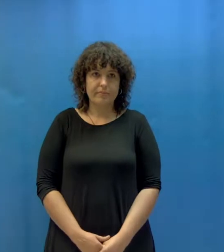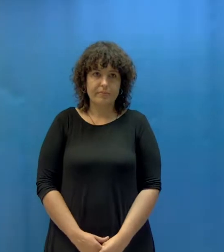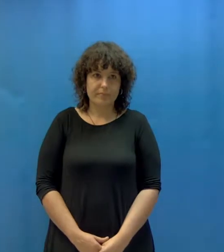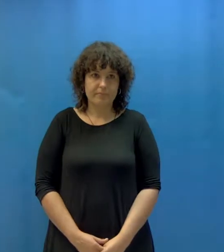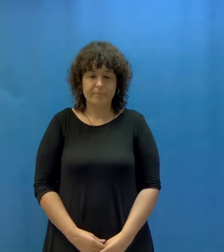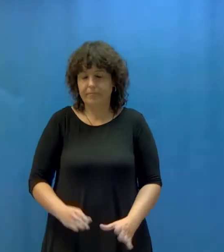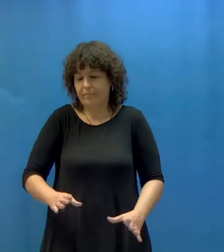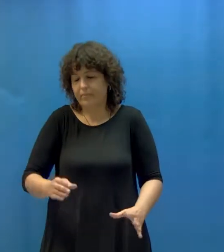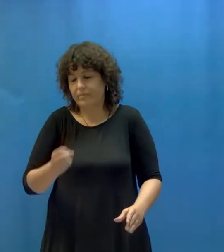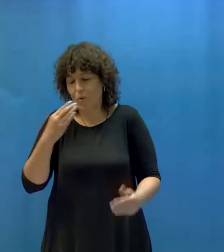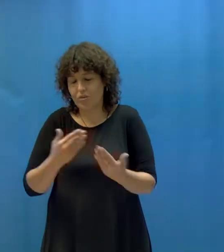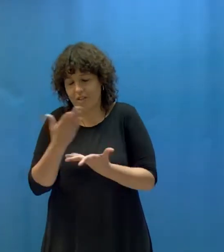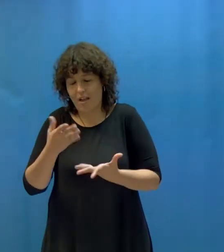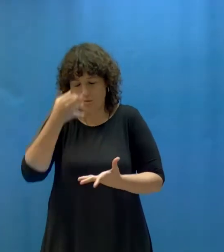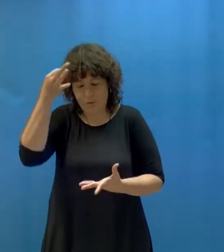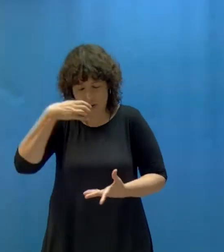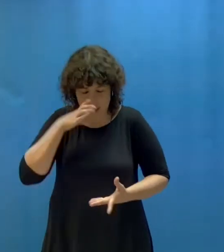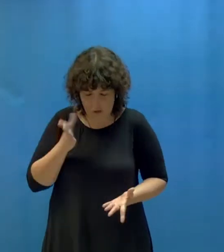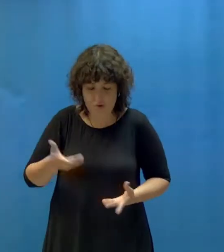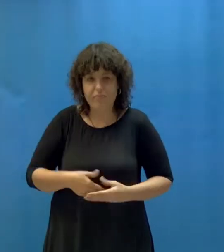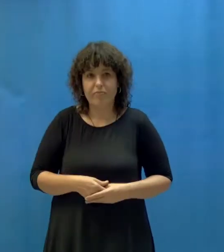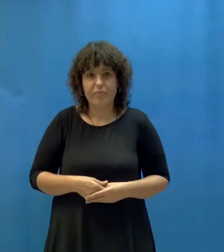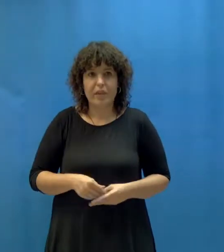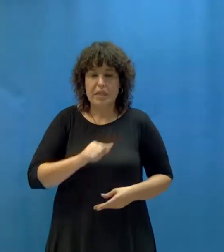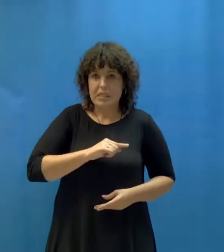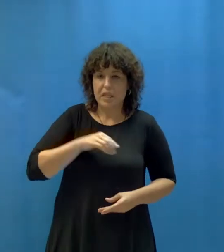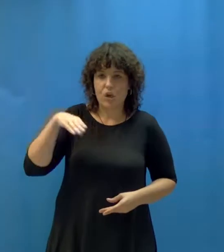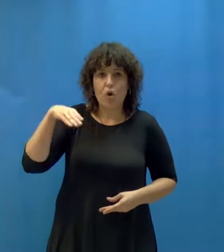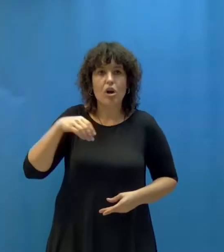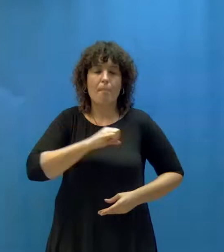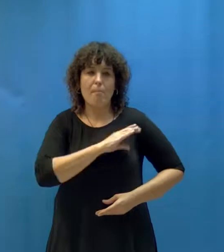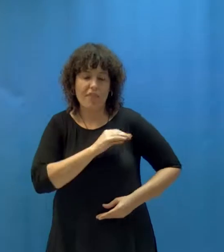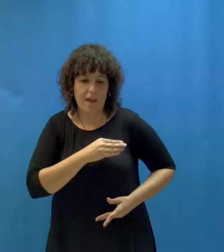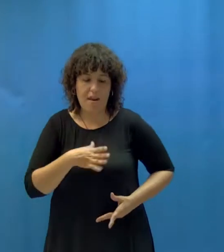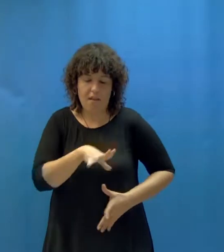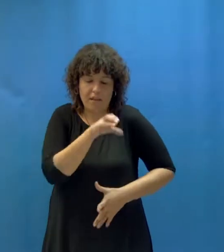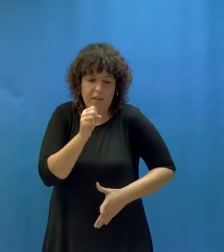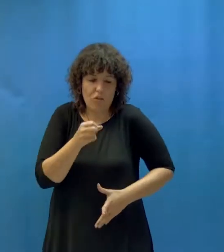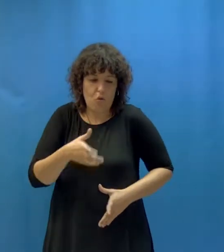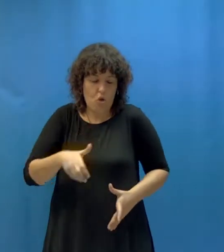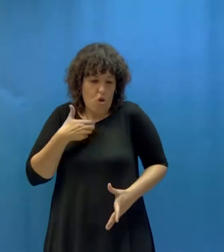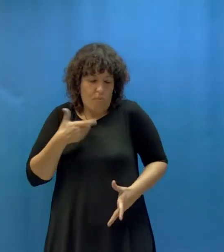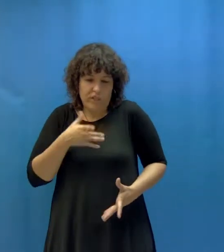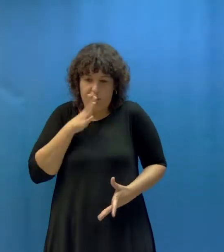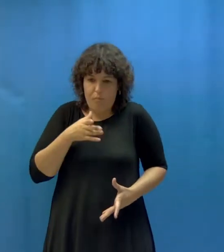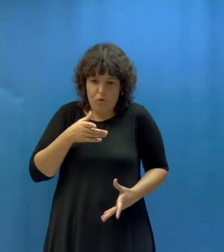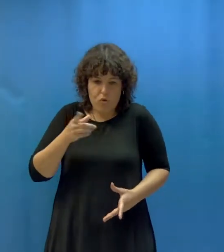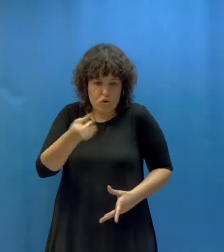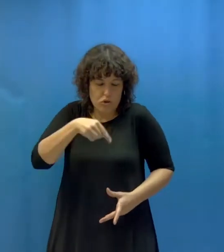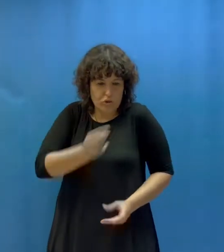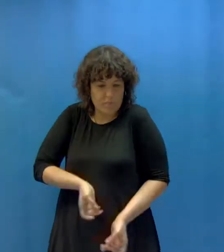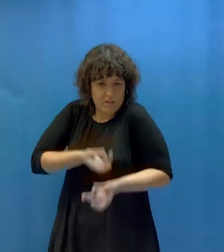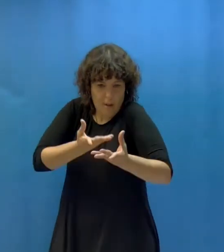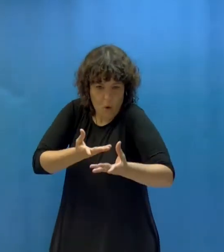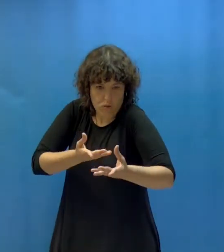Bon dia, poble de Castelló. Senyor Macián, entenc que a vostè li pugui molestar que la gent expressem allò que pensem. Per sort, tots